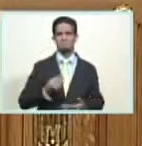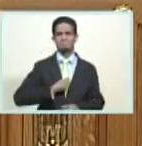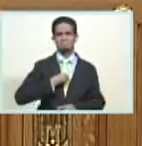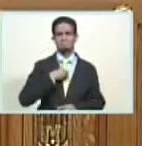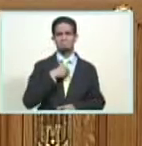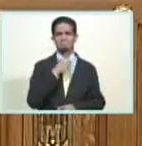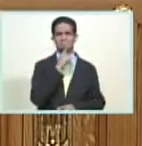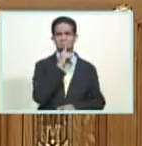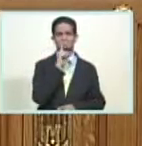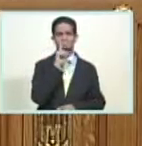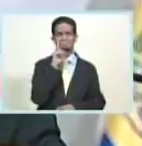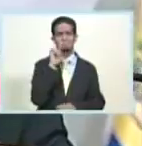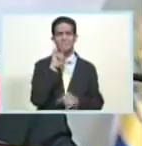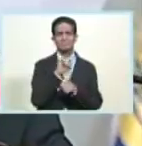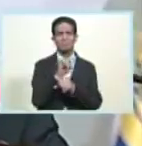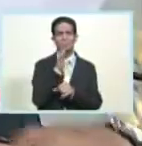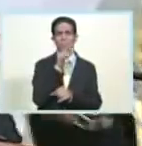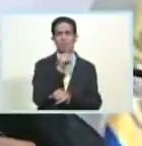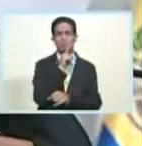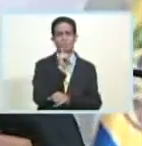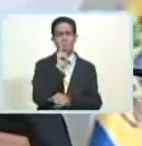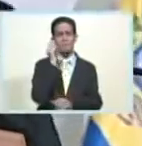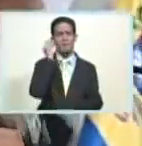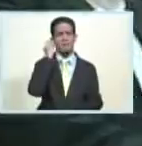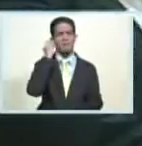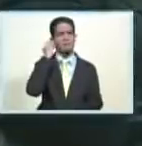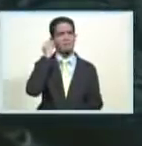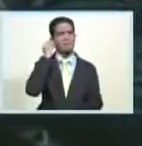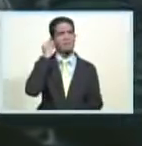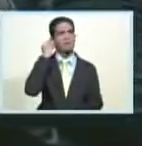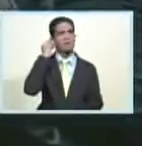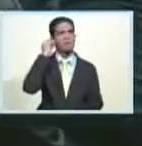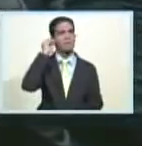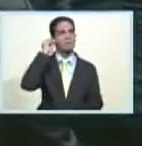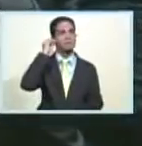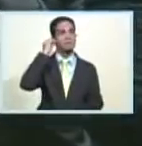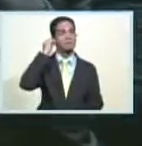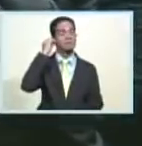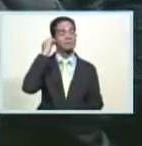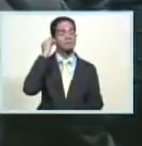traición, eso no tiene nombre. Así que, camarada,